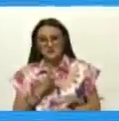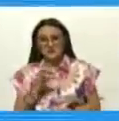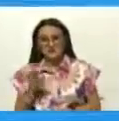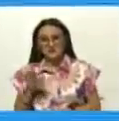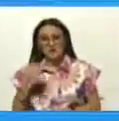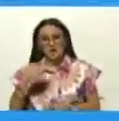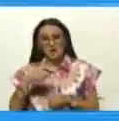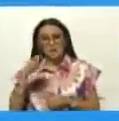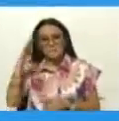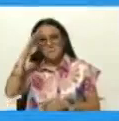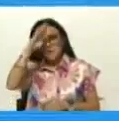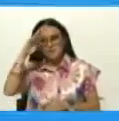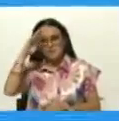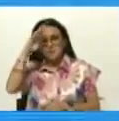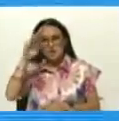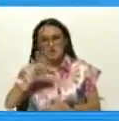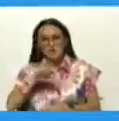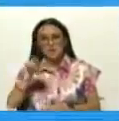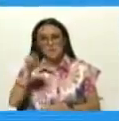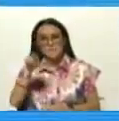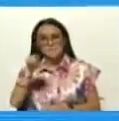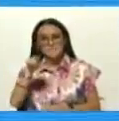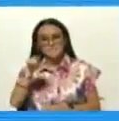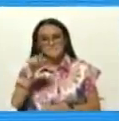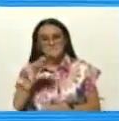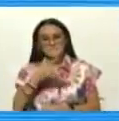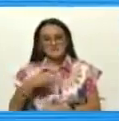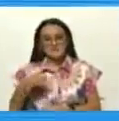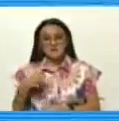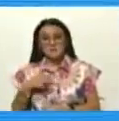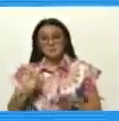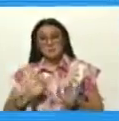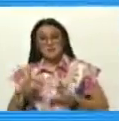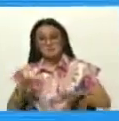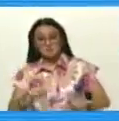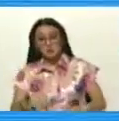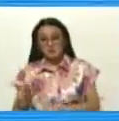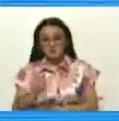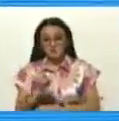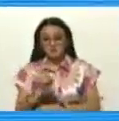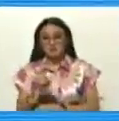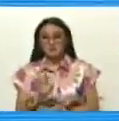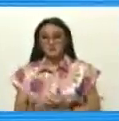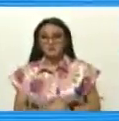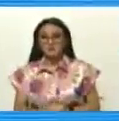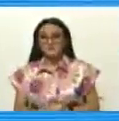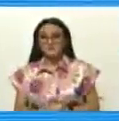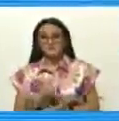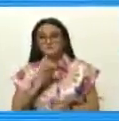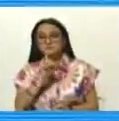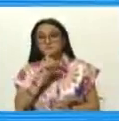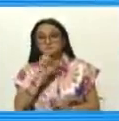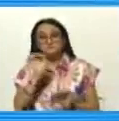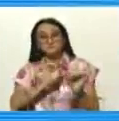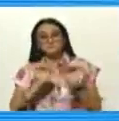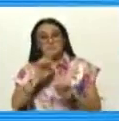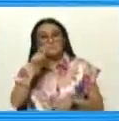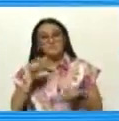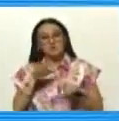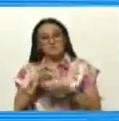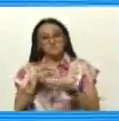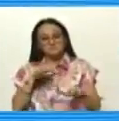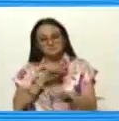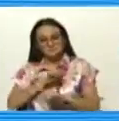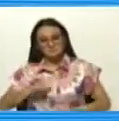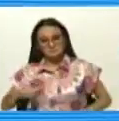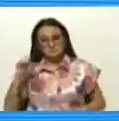presidente. Nos iban a invadir a este país. Y se opuso gente del ejército, la Fuerza